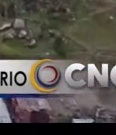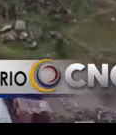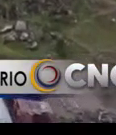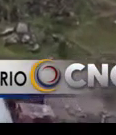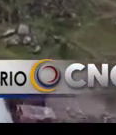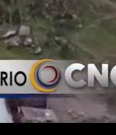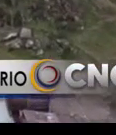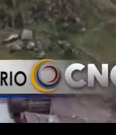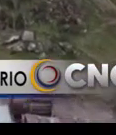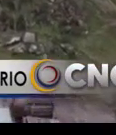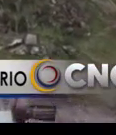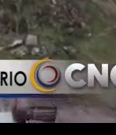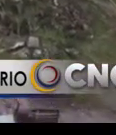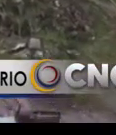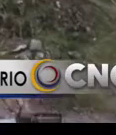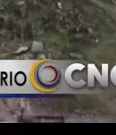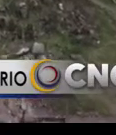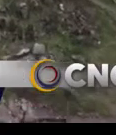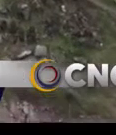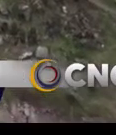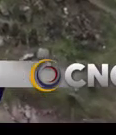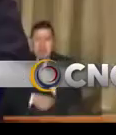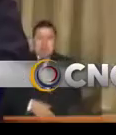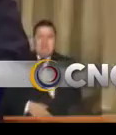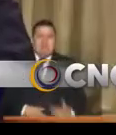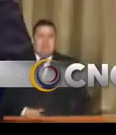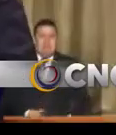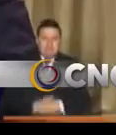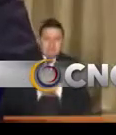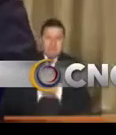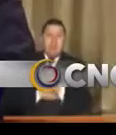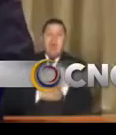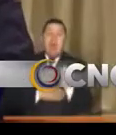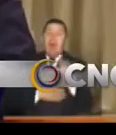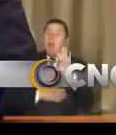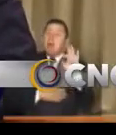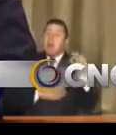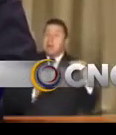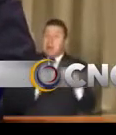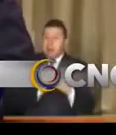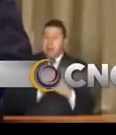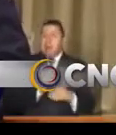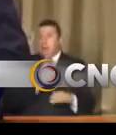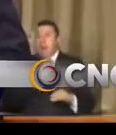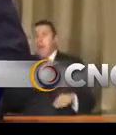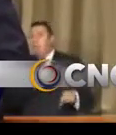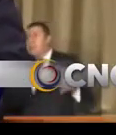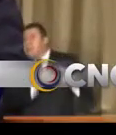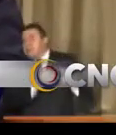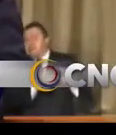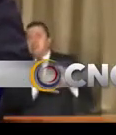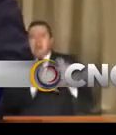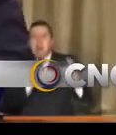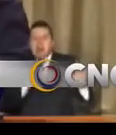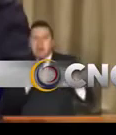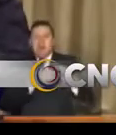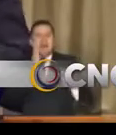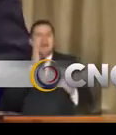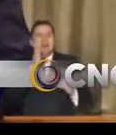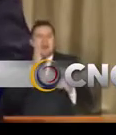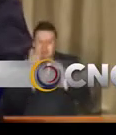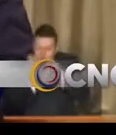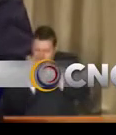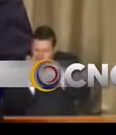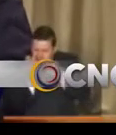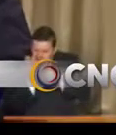3 millones de hogares seleccionados. Hay 500 mil hogares que hemos estado mandándole mensajes de texto al número de teléfono